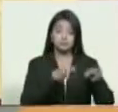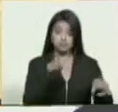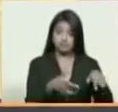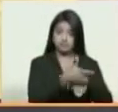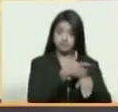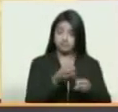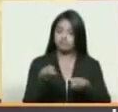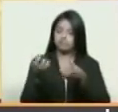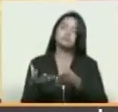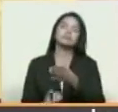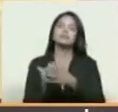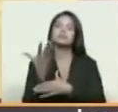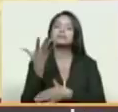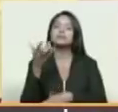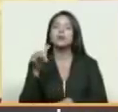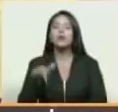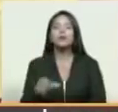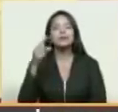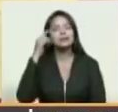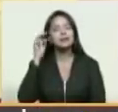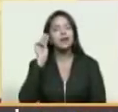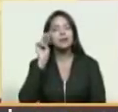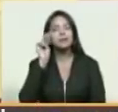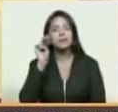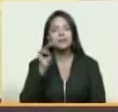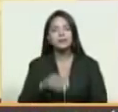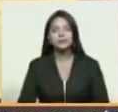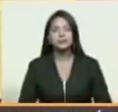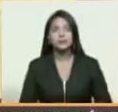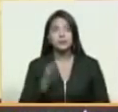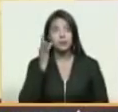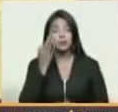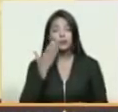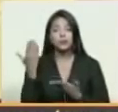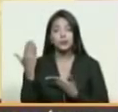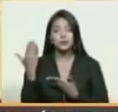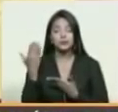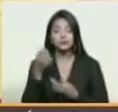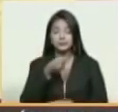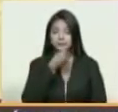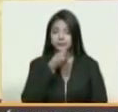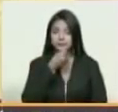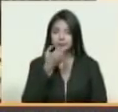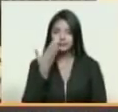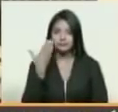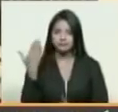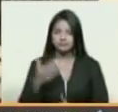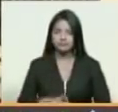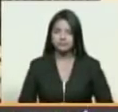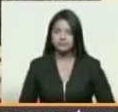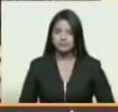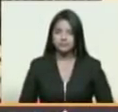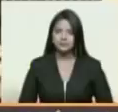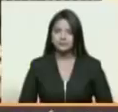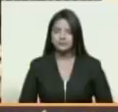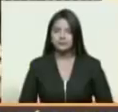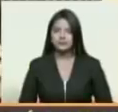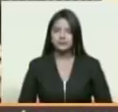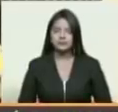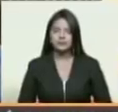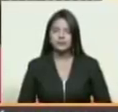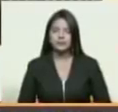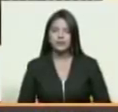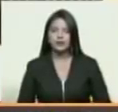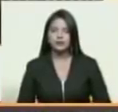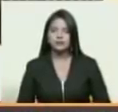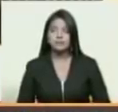al Día del Maestro. Escuchemos a la docente María Teresa Barrios. Nos vamos al lugar. Adelante. También a los educadores que